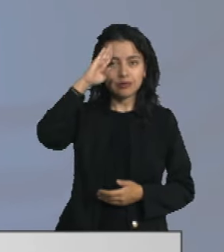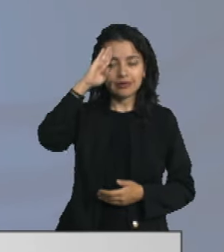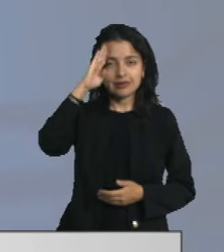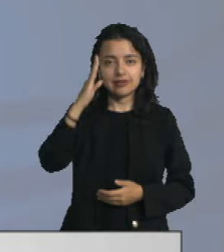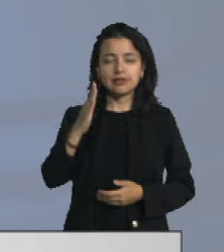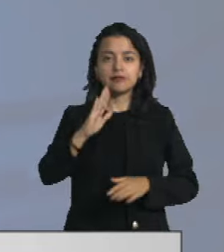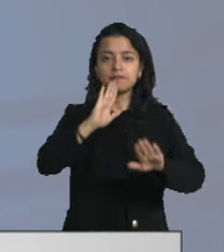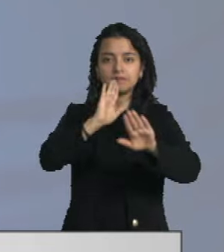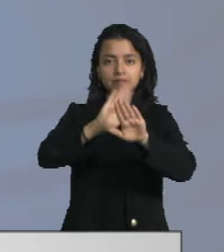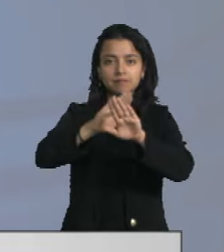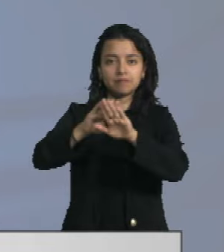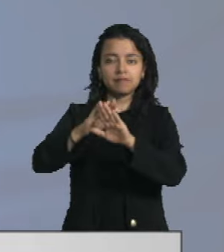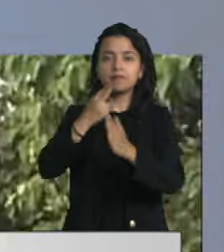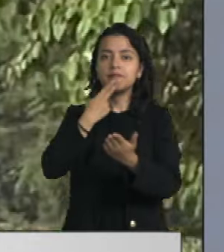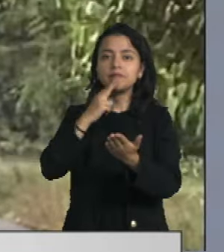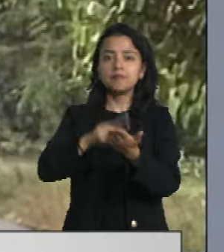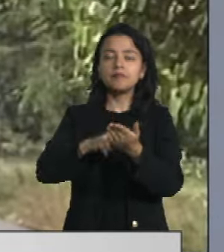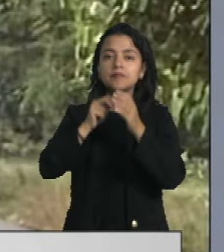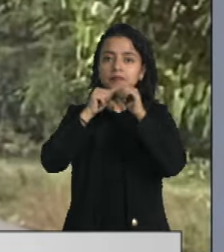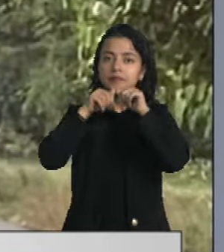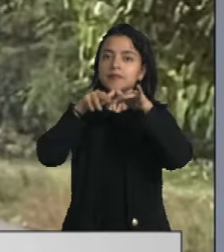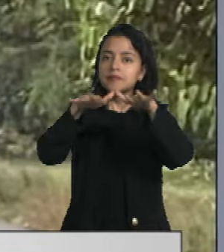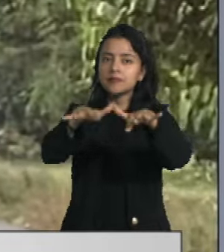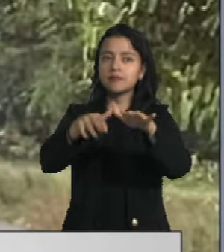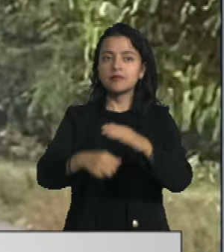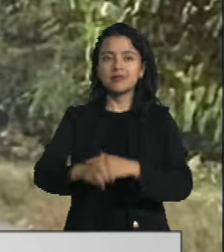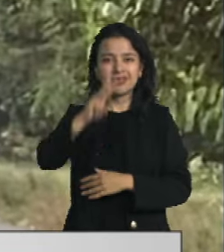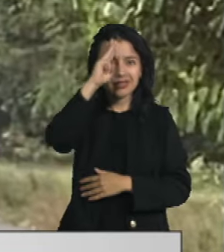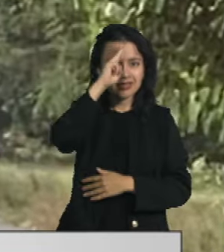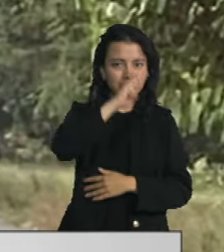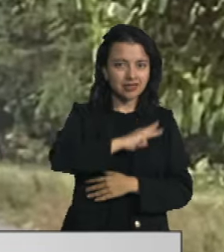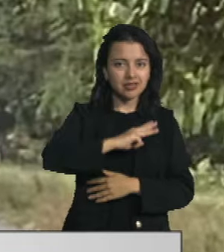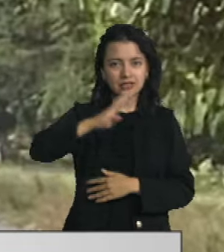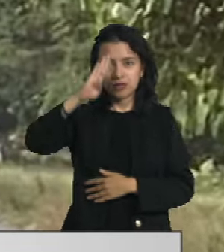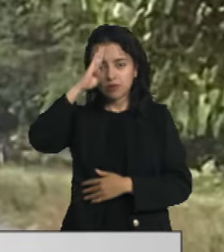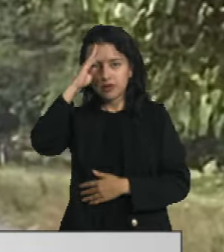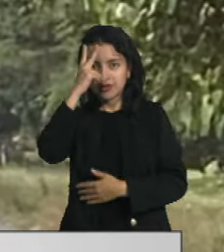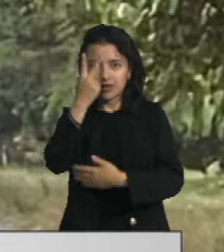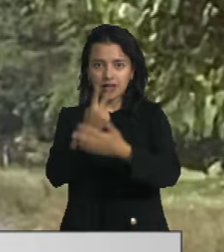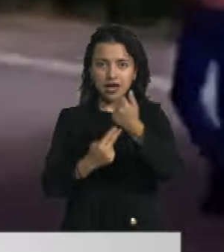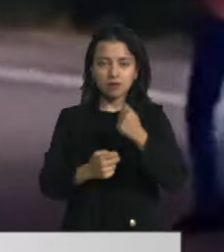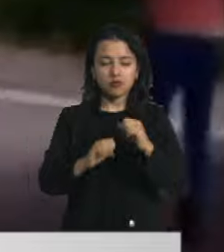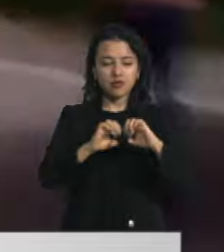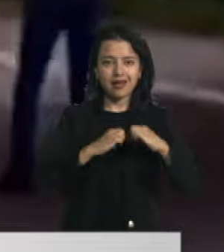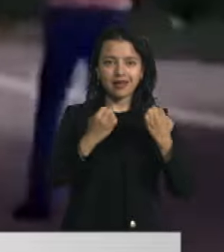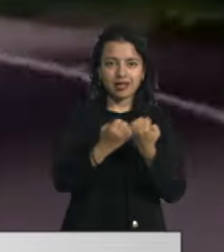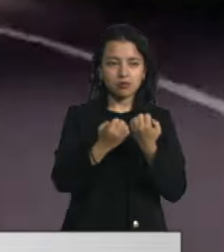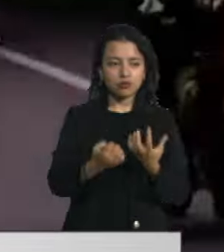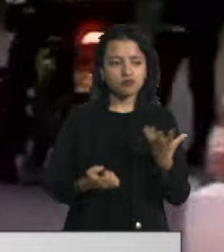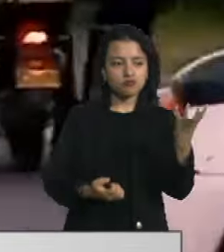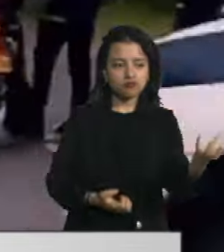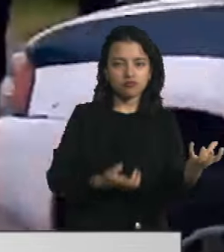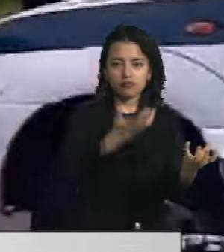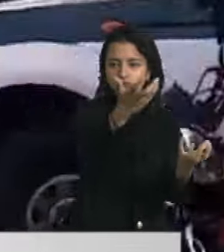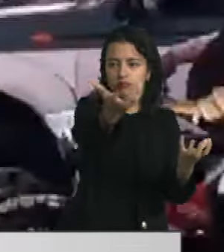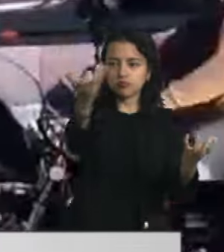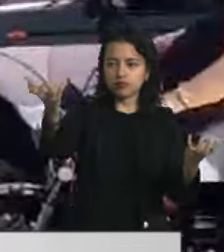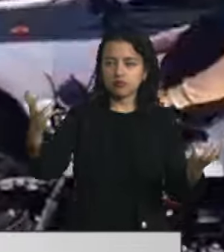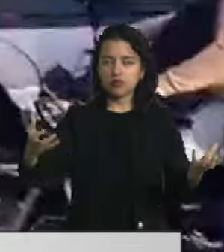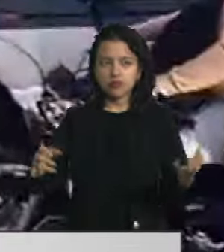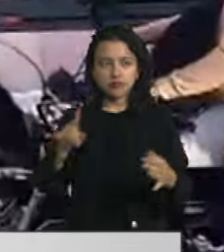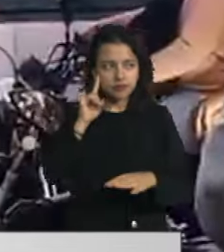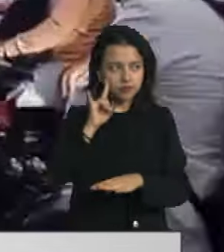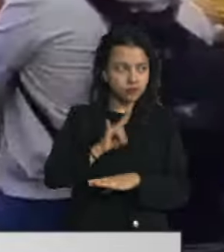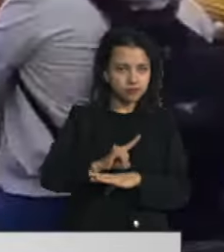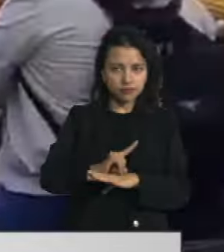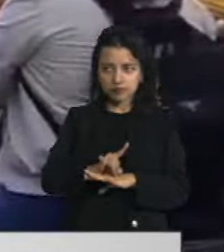a través de un comunicado de prensa que con las fuerzas militares se conformarán equipos mixtos que permitan incrementar